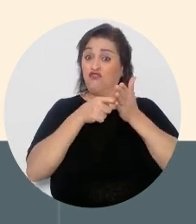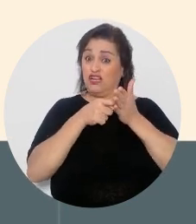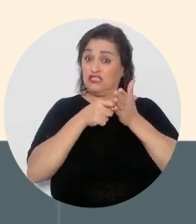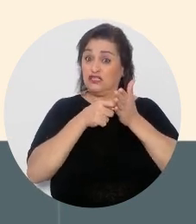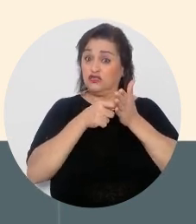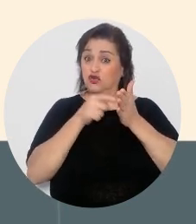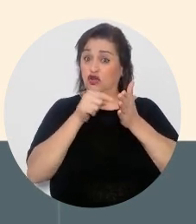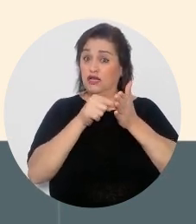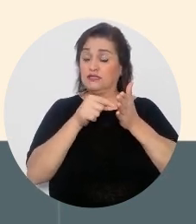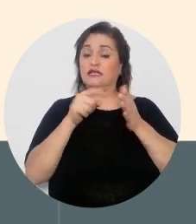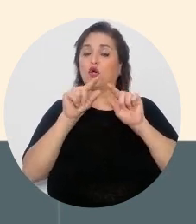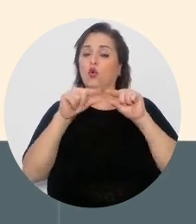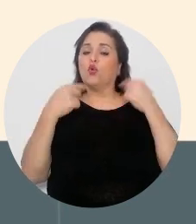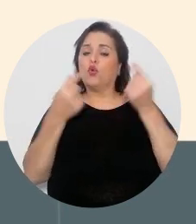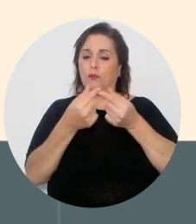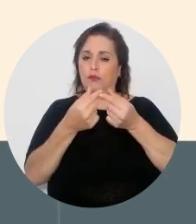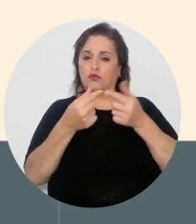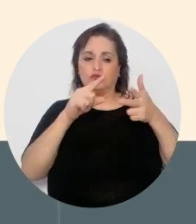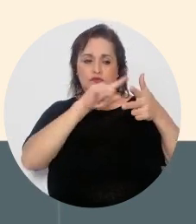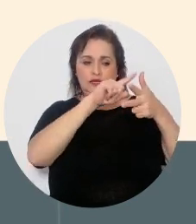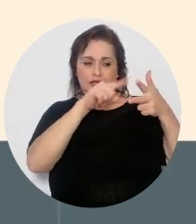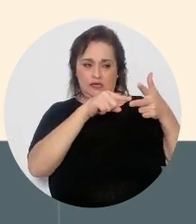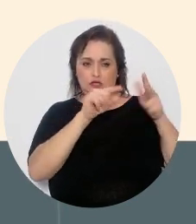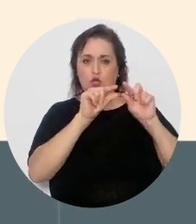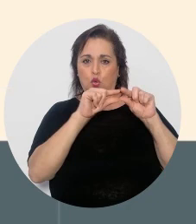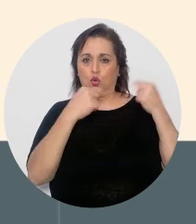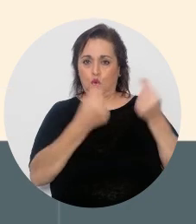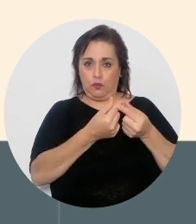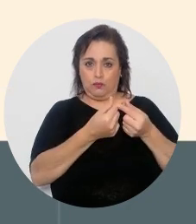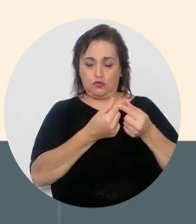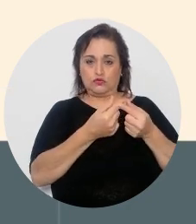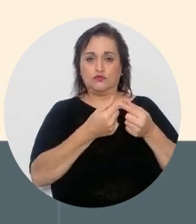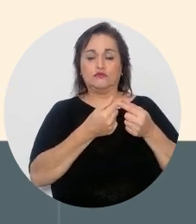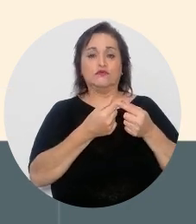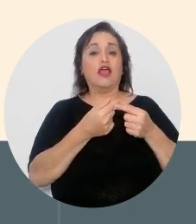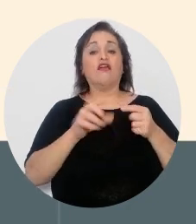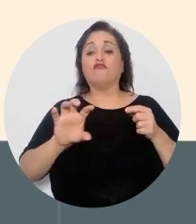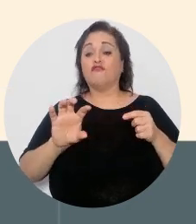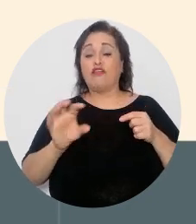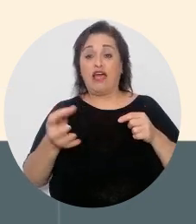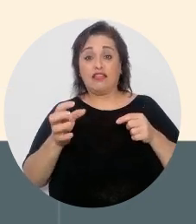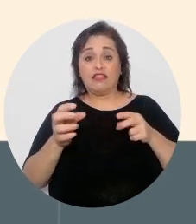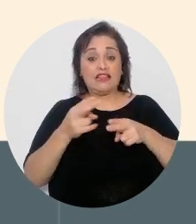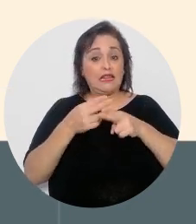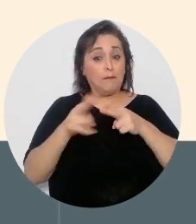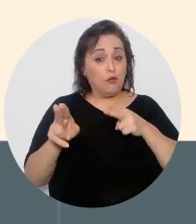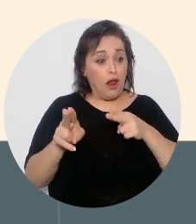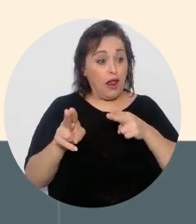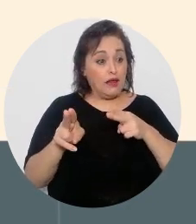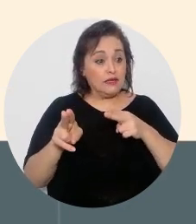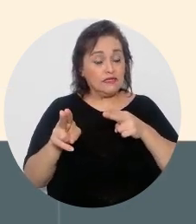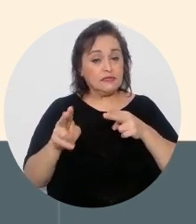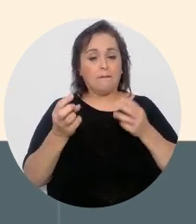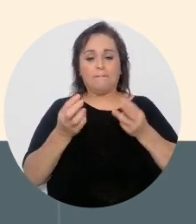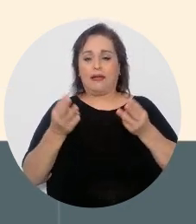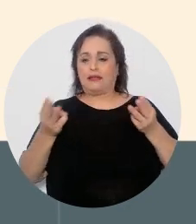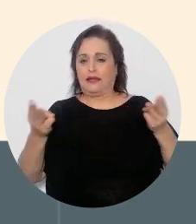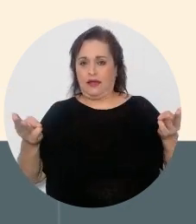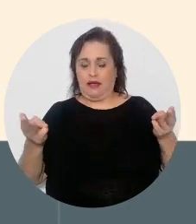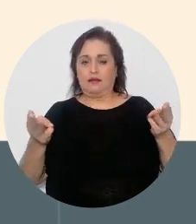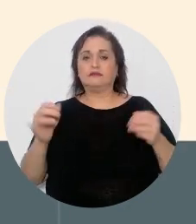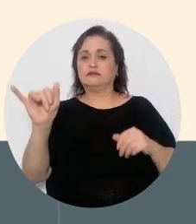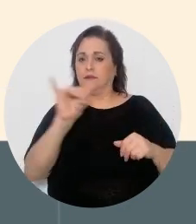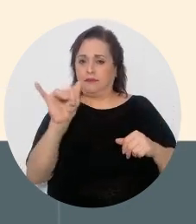Esas restricciones se encuentran agrupadas en 3 grandes grupos: espaciales, temporales